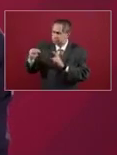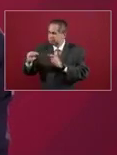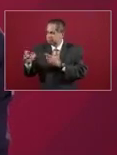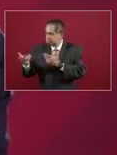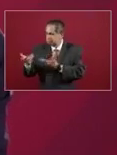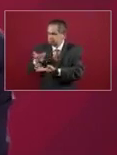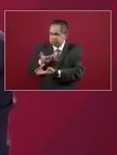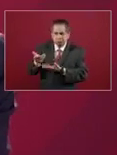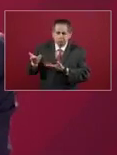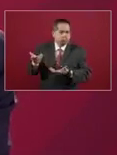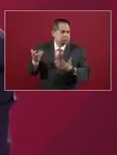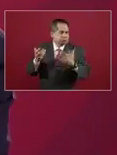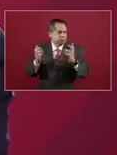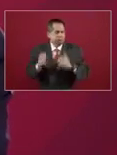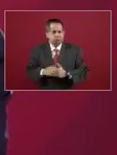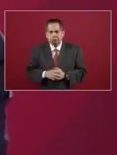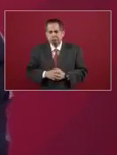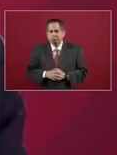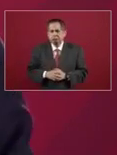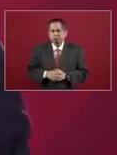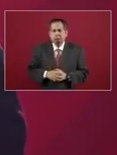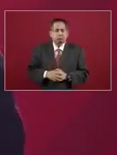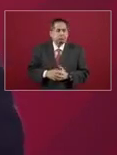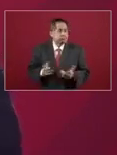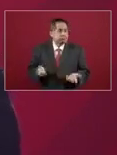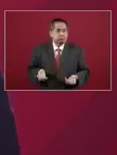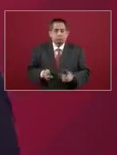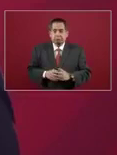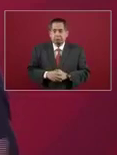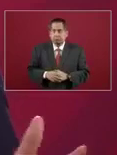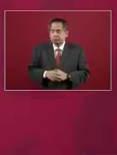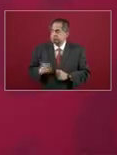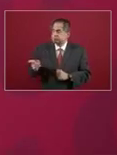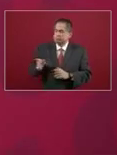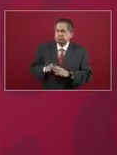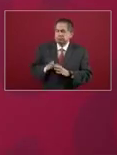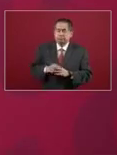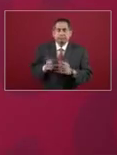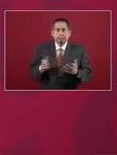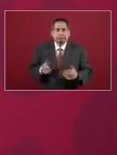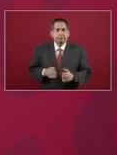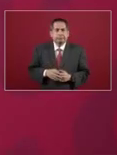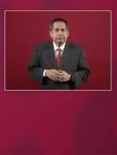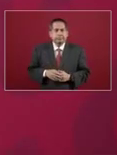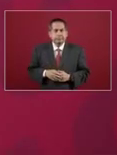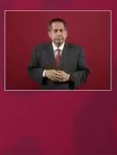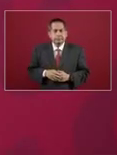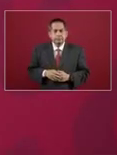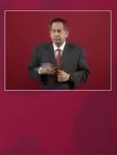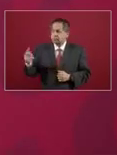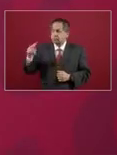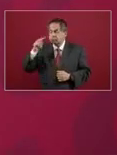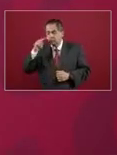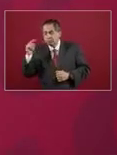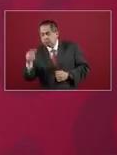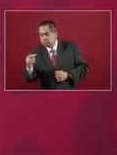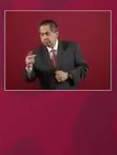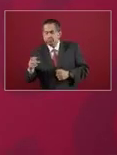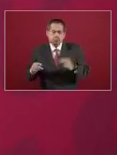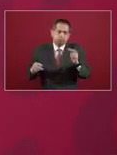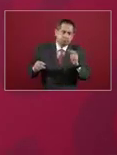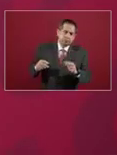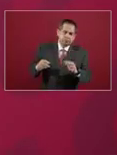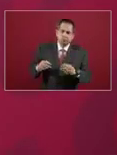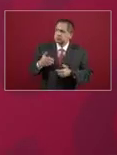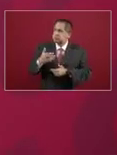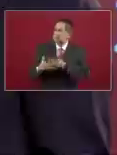de cómo vemos la marcha de